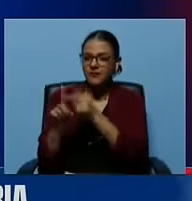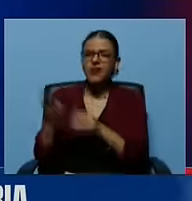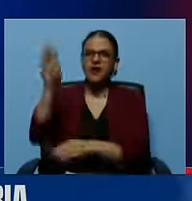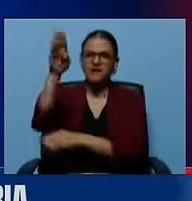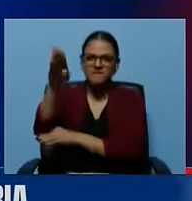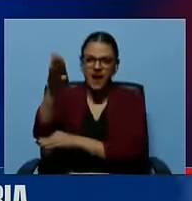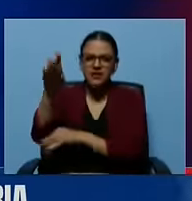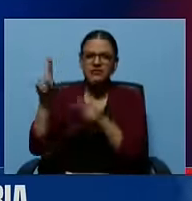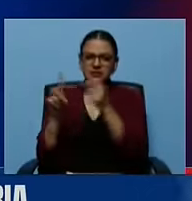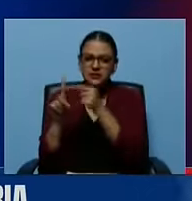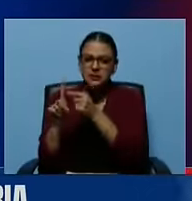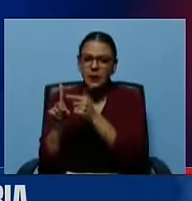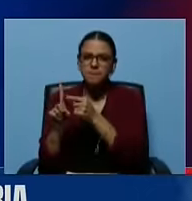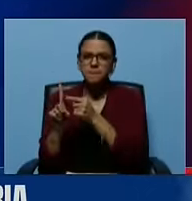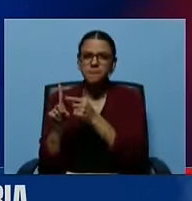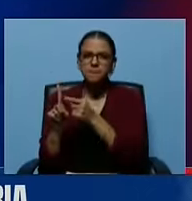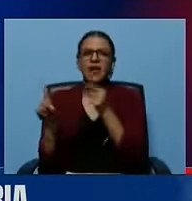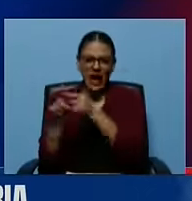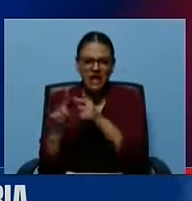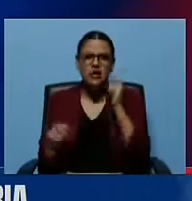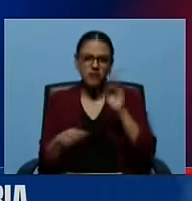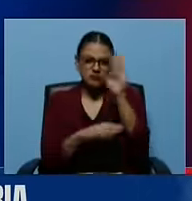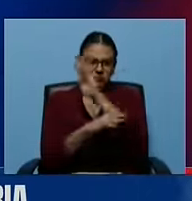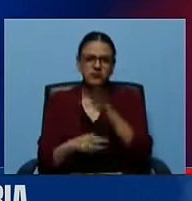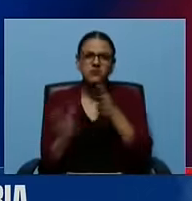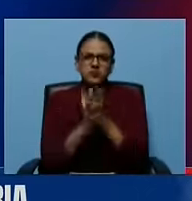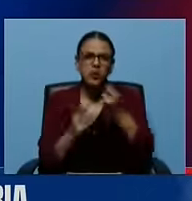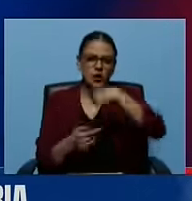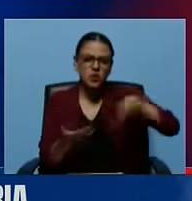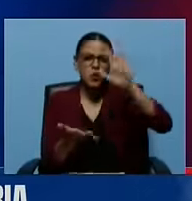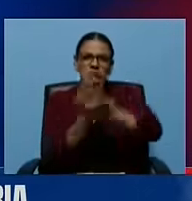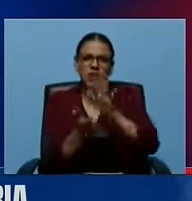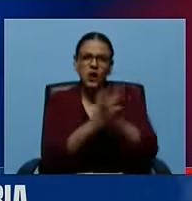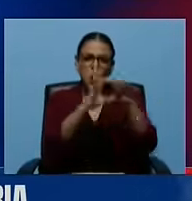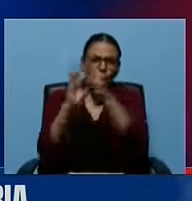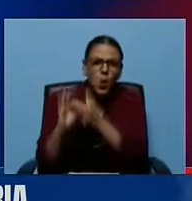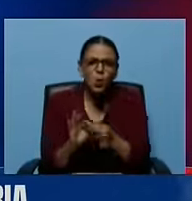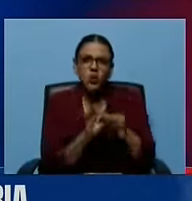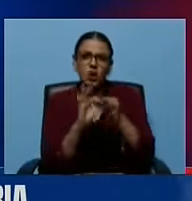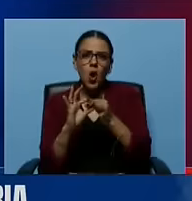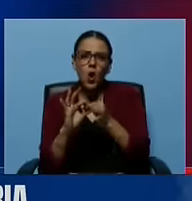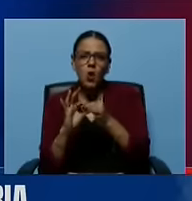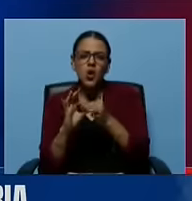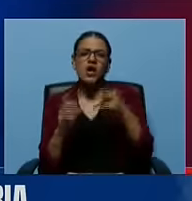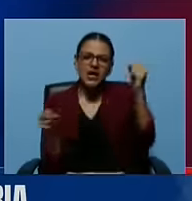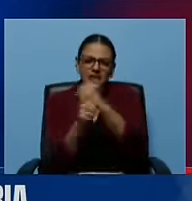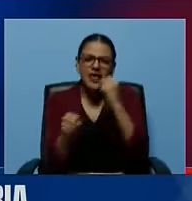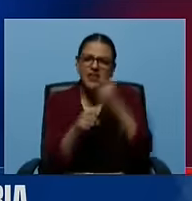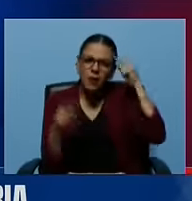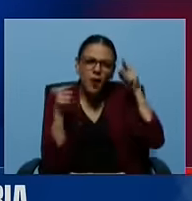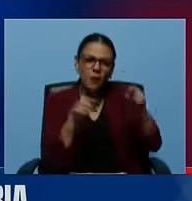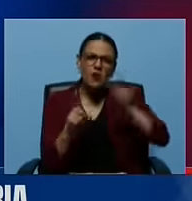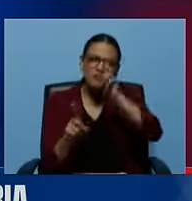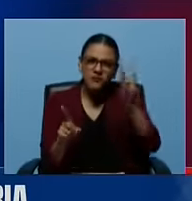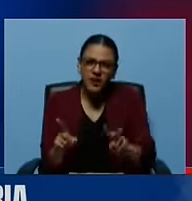fascista Machado, ¿es garantía de armonía, de unión y de trabajo por